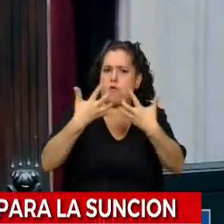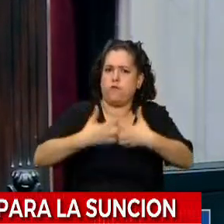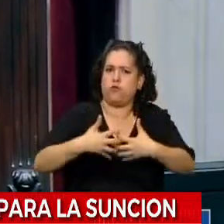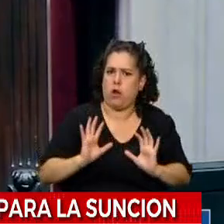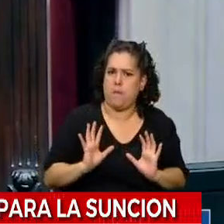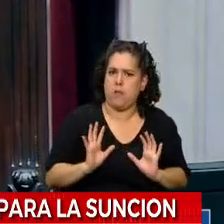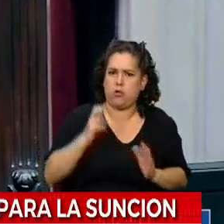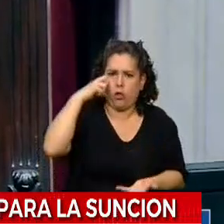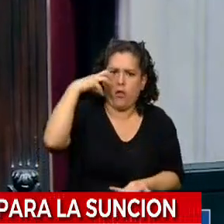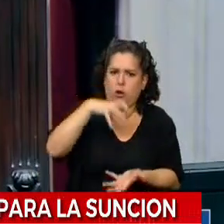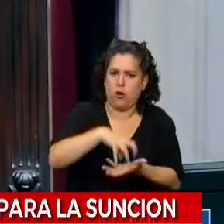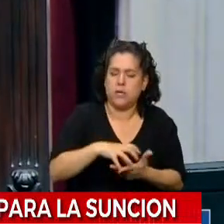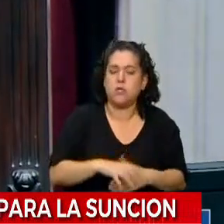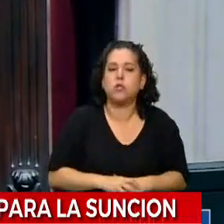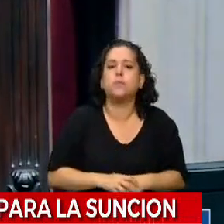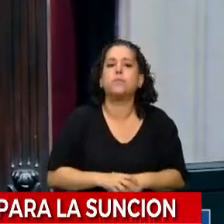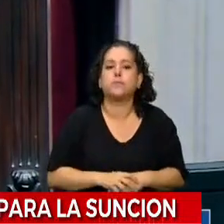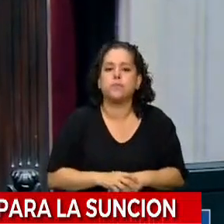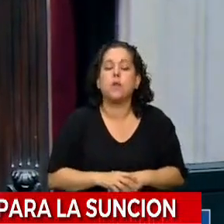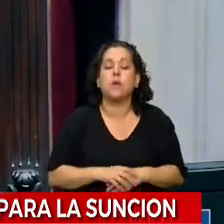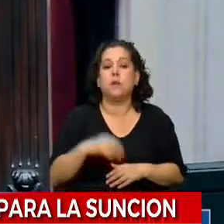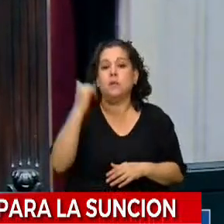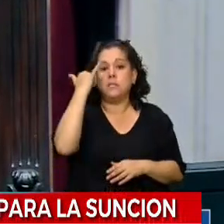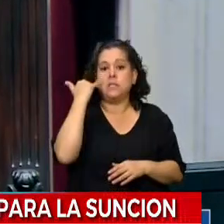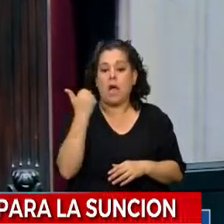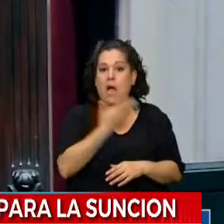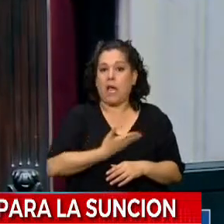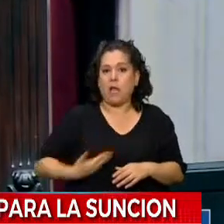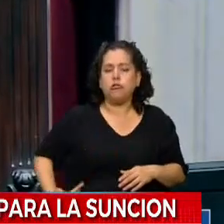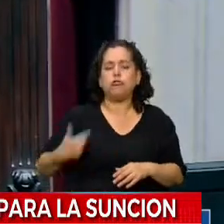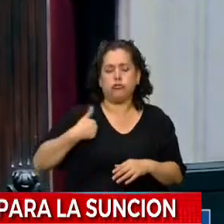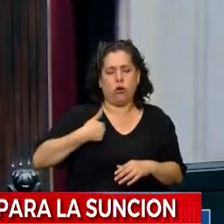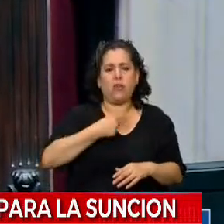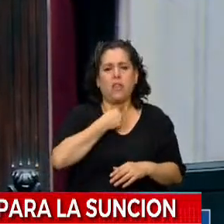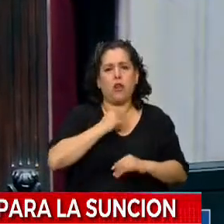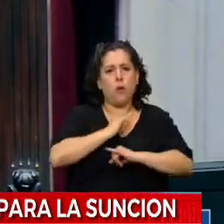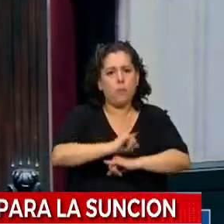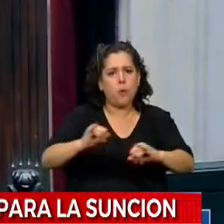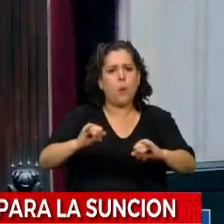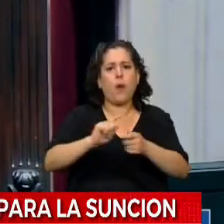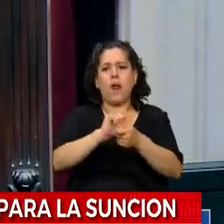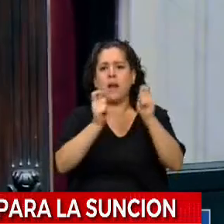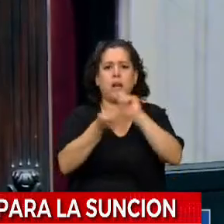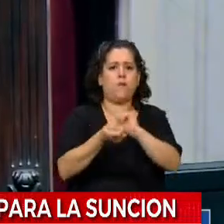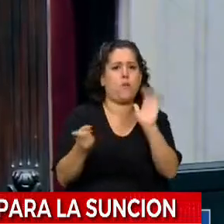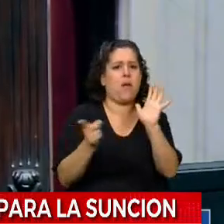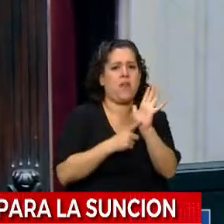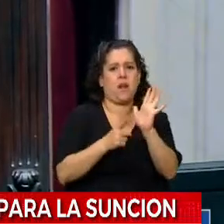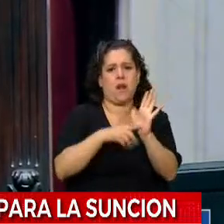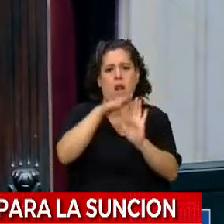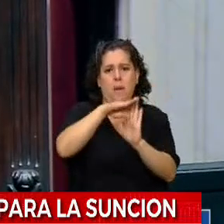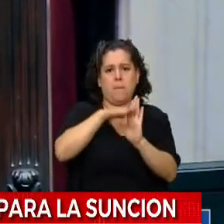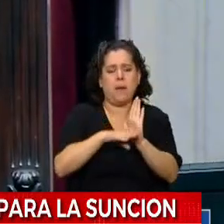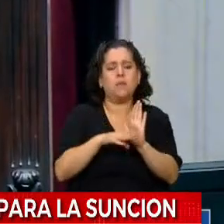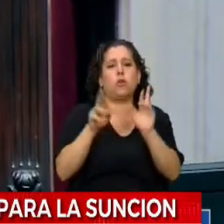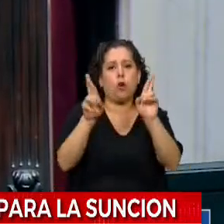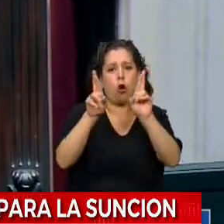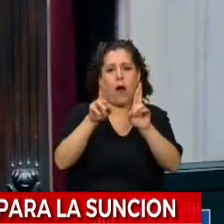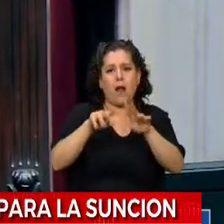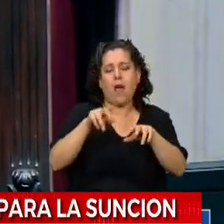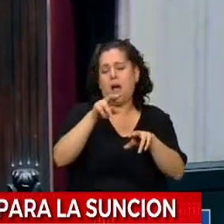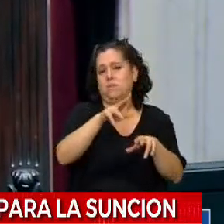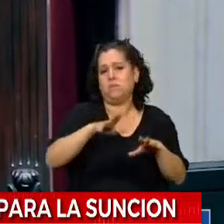En ese sentido, ya en la gestión promoveré la reforma del reglamento, deseando que todas las bancadas